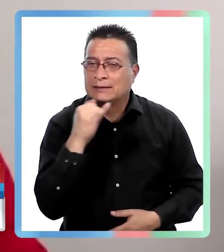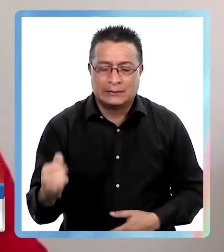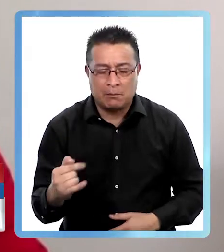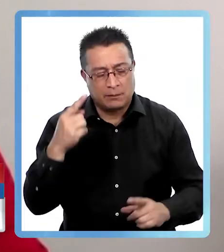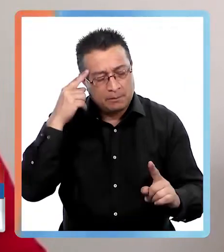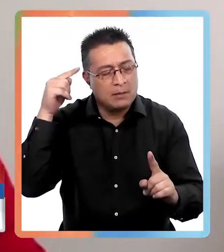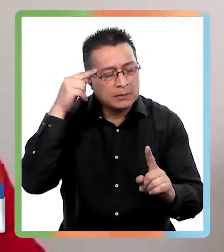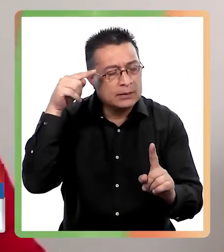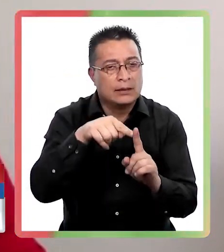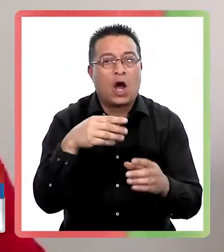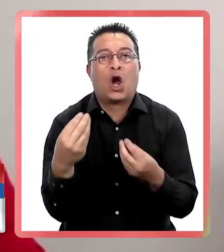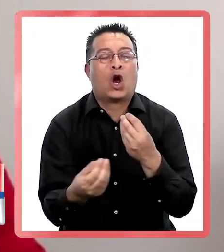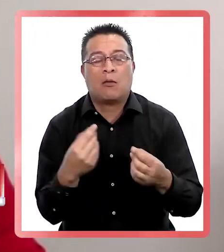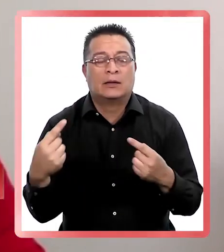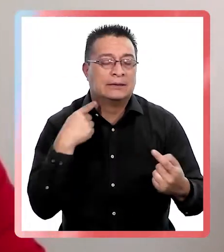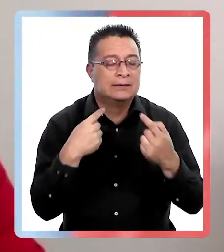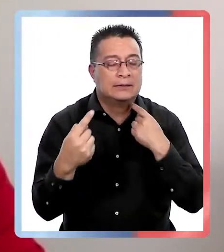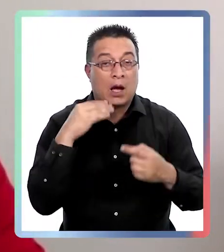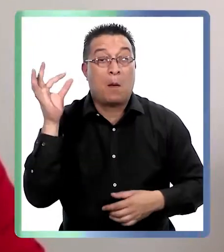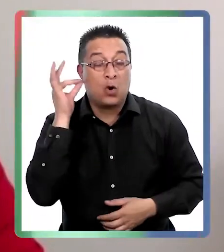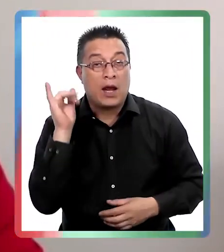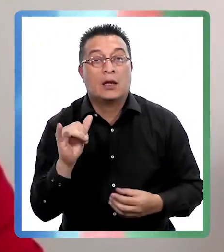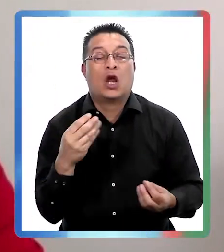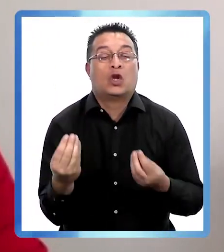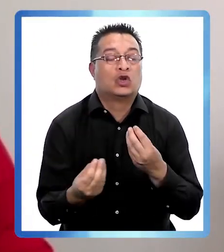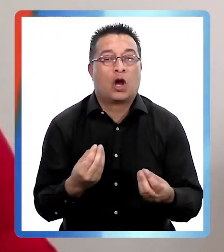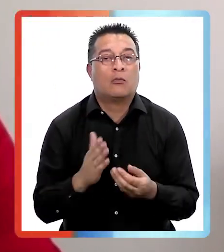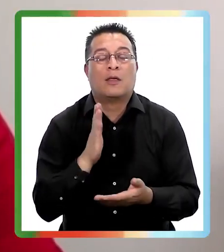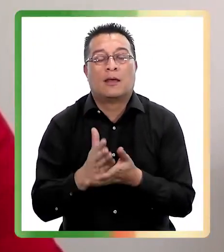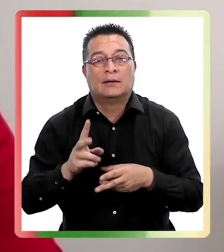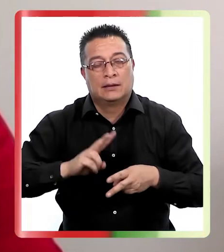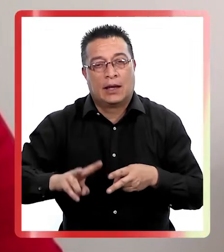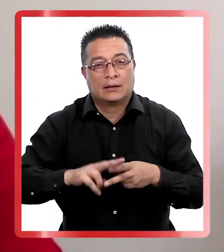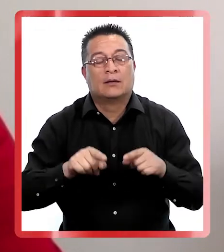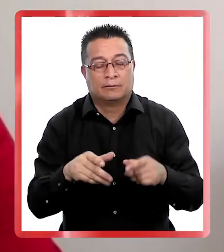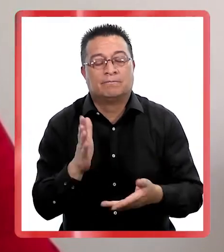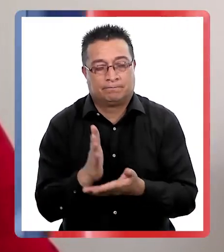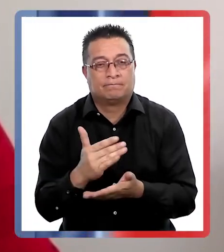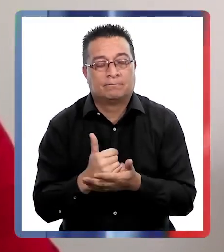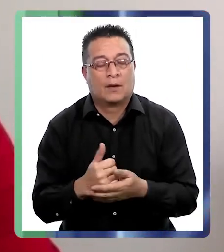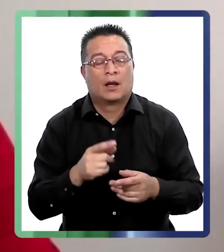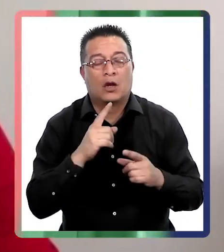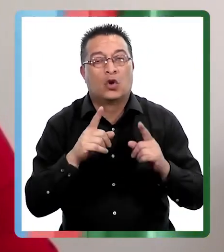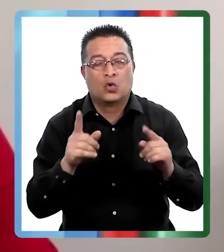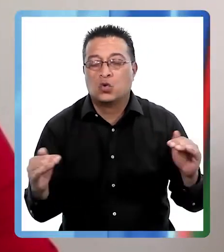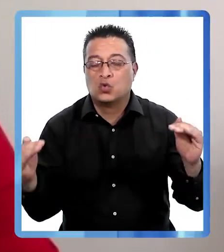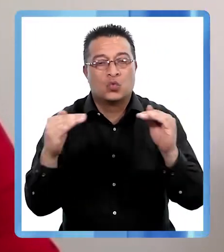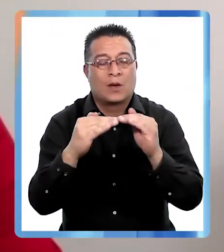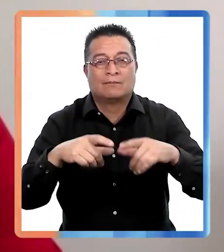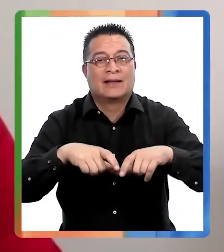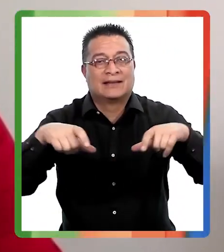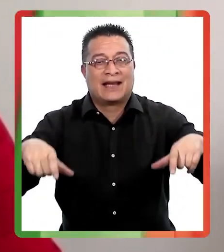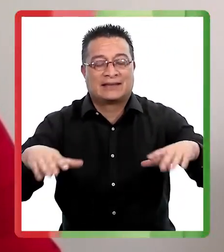esté pensando en cómo afecta esto a las mujeres y cómo debemos hacer entonces para generar medidas que igualen la cancha.